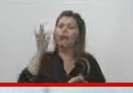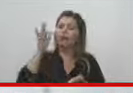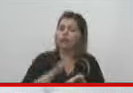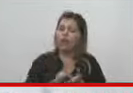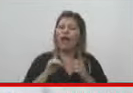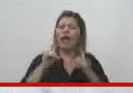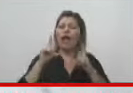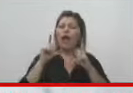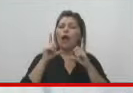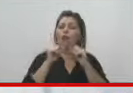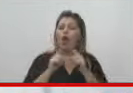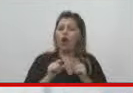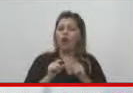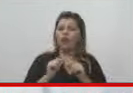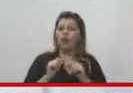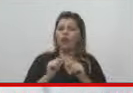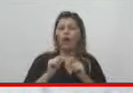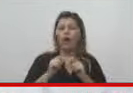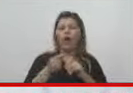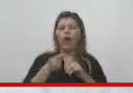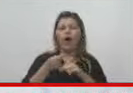hay